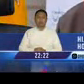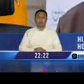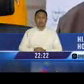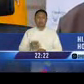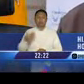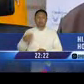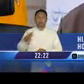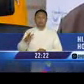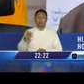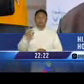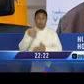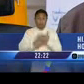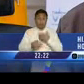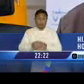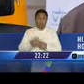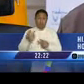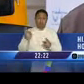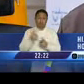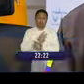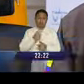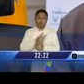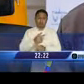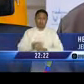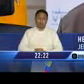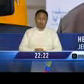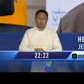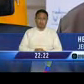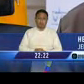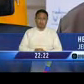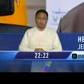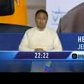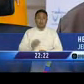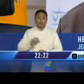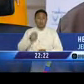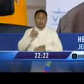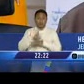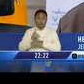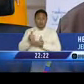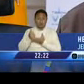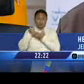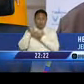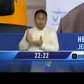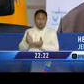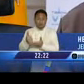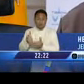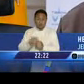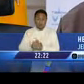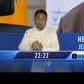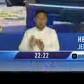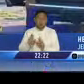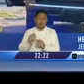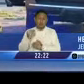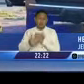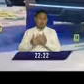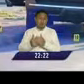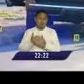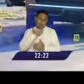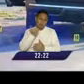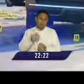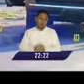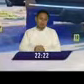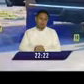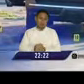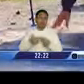crítico, lo están tratando de estabilizar y esperamos de que Dios mediante se mejore, ¿no? Dentro de